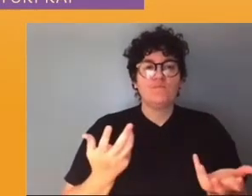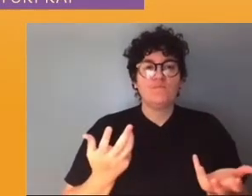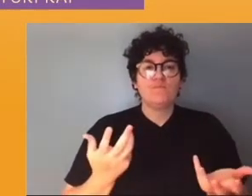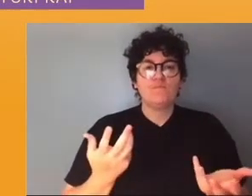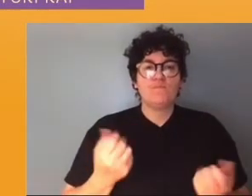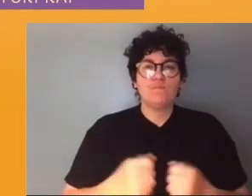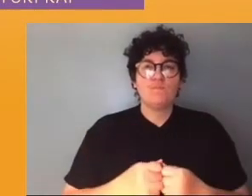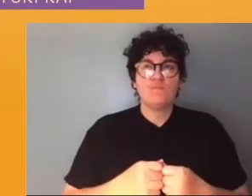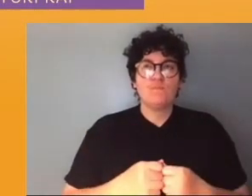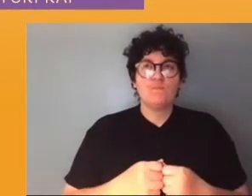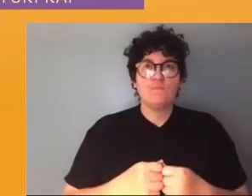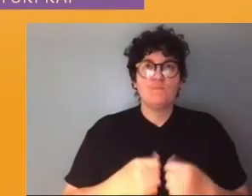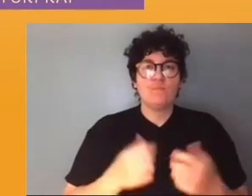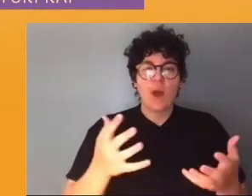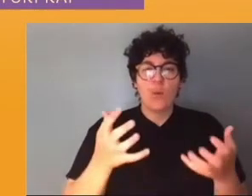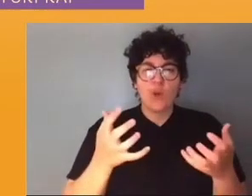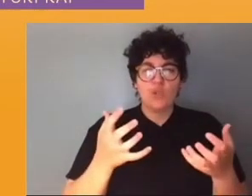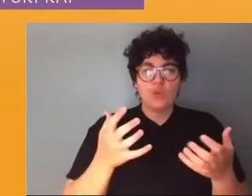intentar